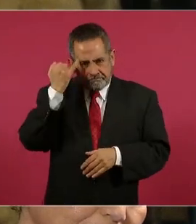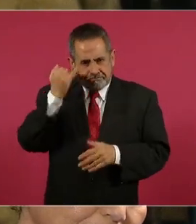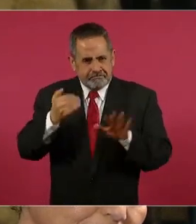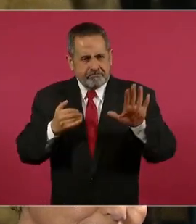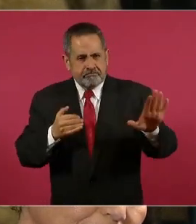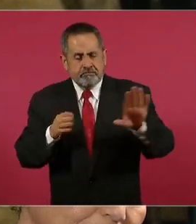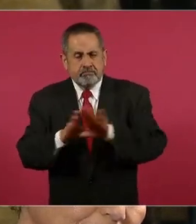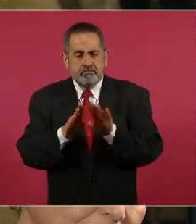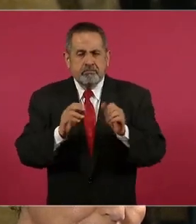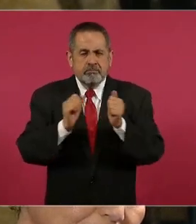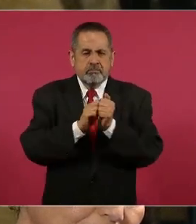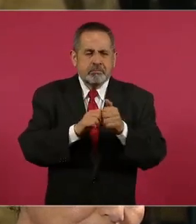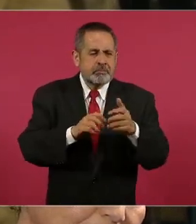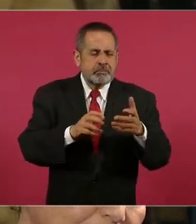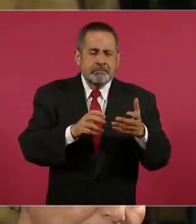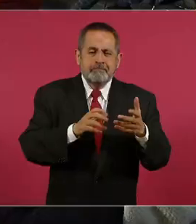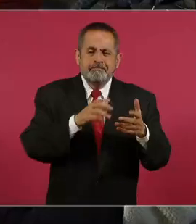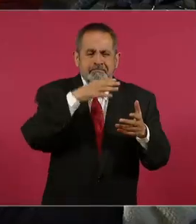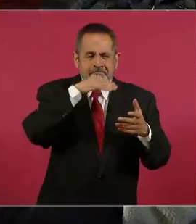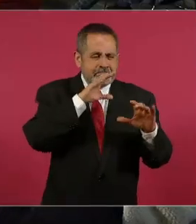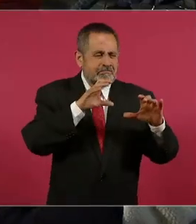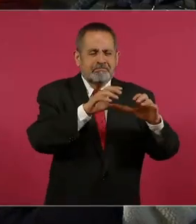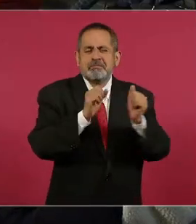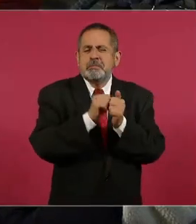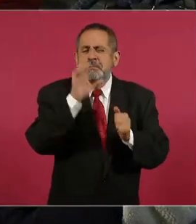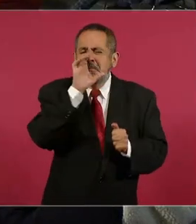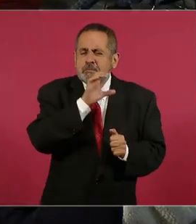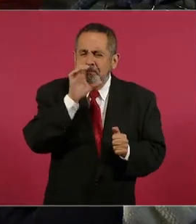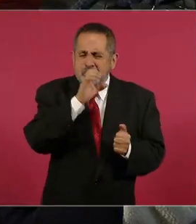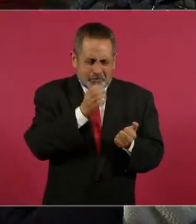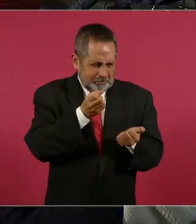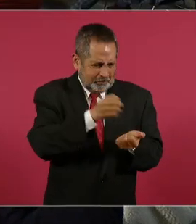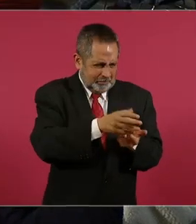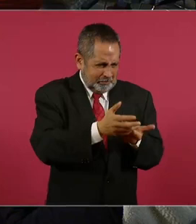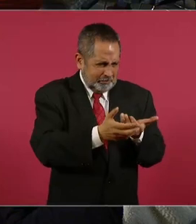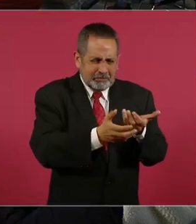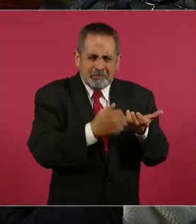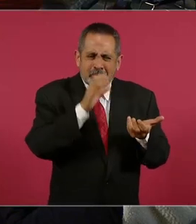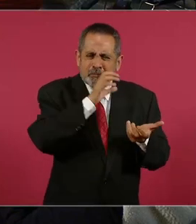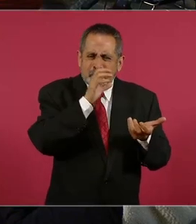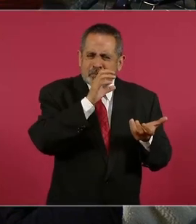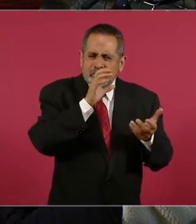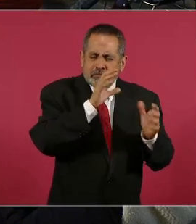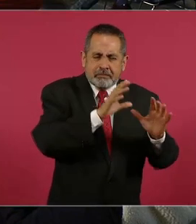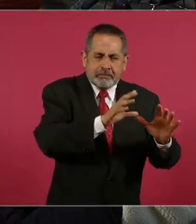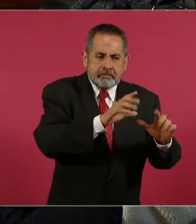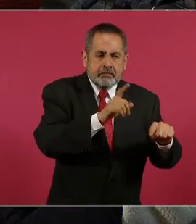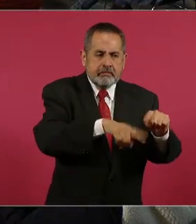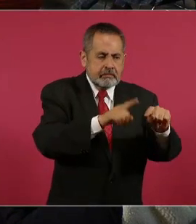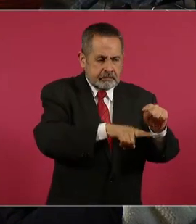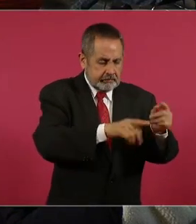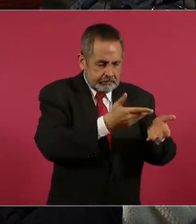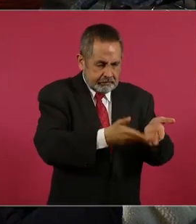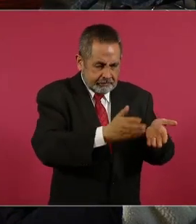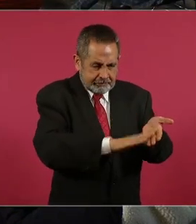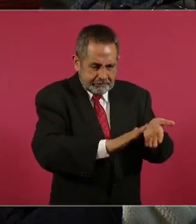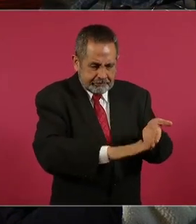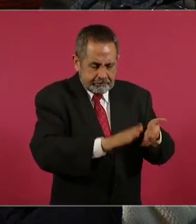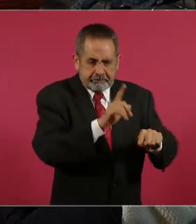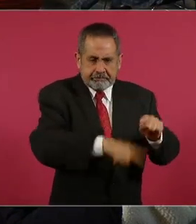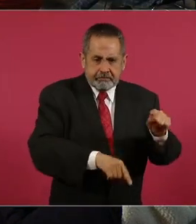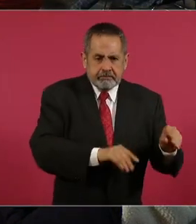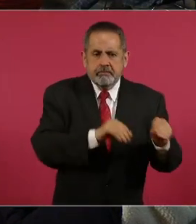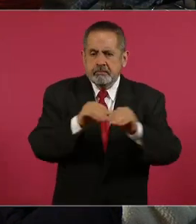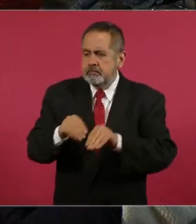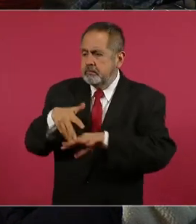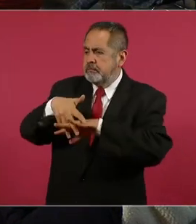calor, meter a un proceso de calor a estos granos que se importan, y con ello se le quita la capacidad de germinación, y